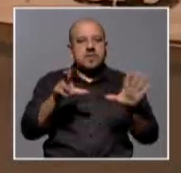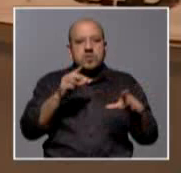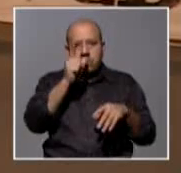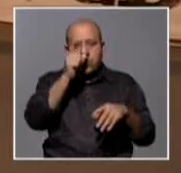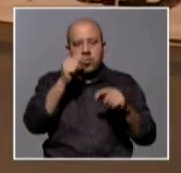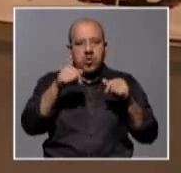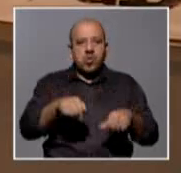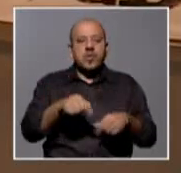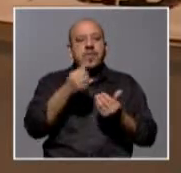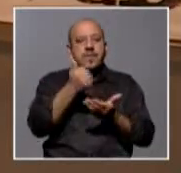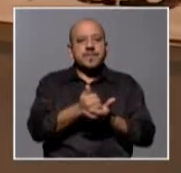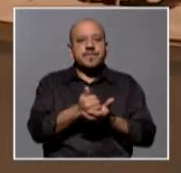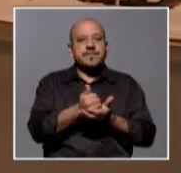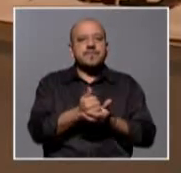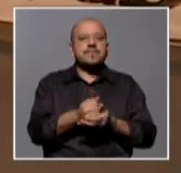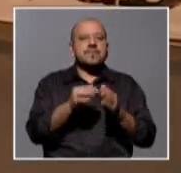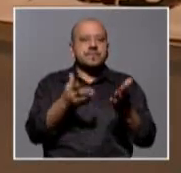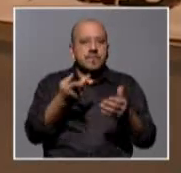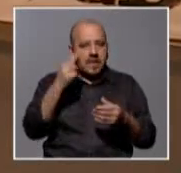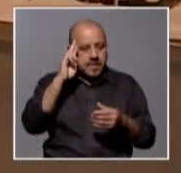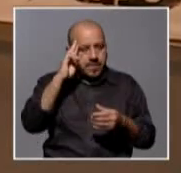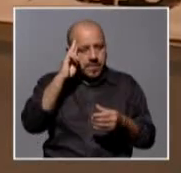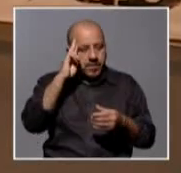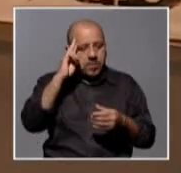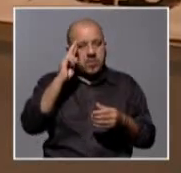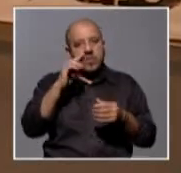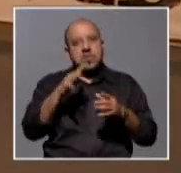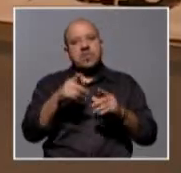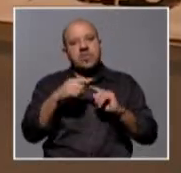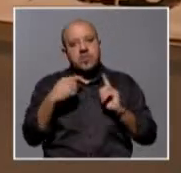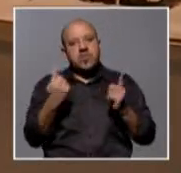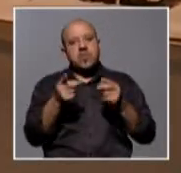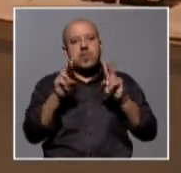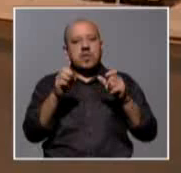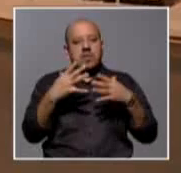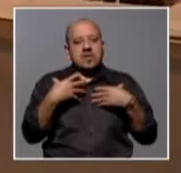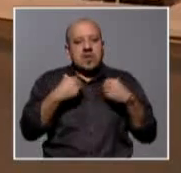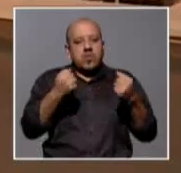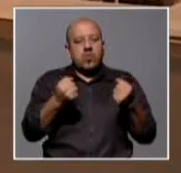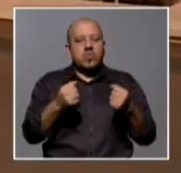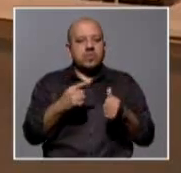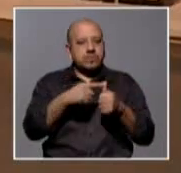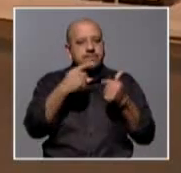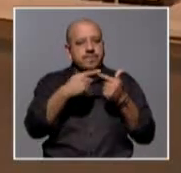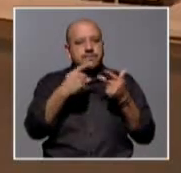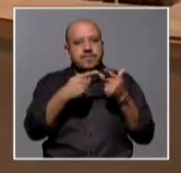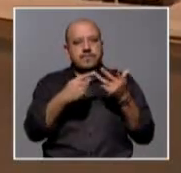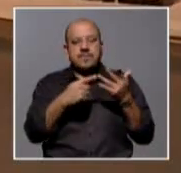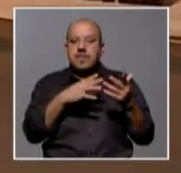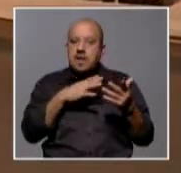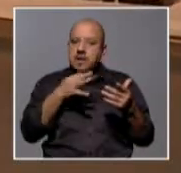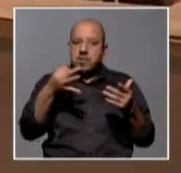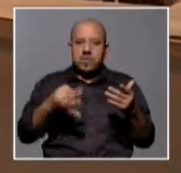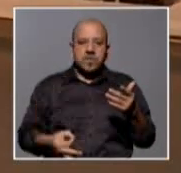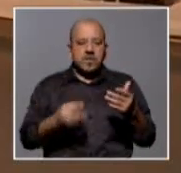también sea protagonista, más allá del respeto por todas las medidas de distanciamiento social que se dan por la